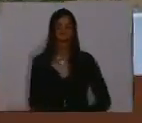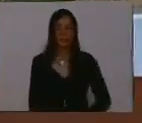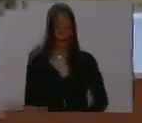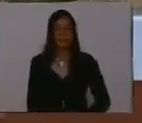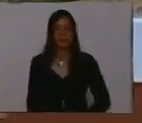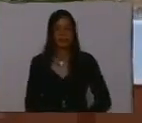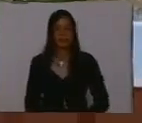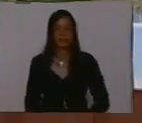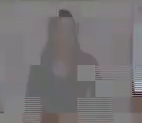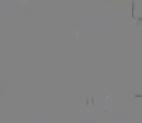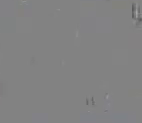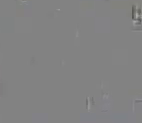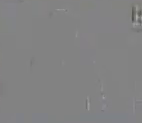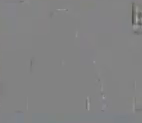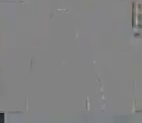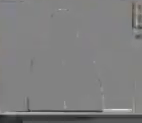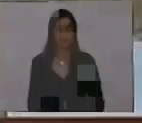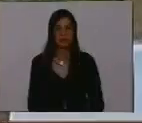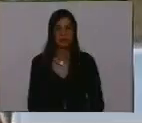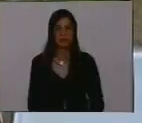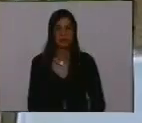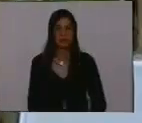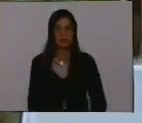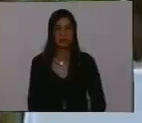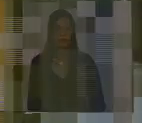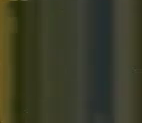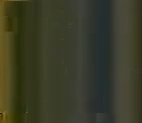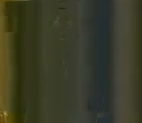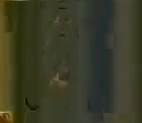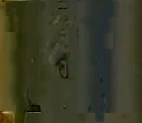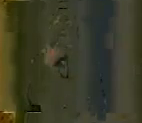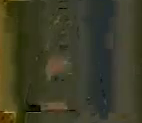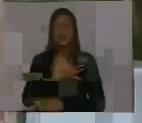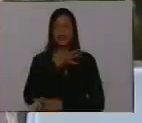Esfuerzo de síntesis para cumplirlo. Muy buena tarde.